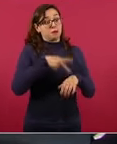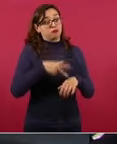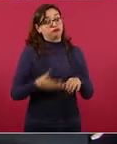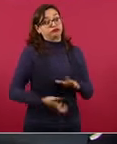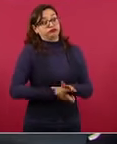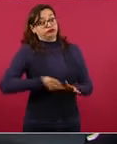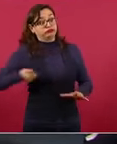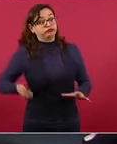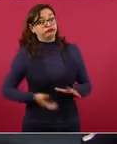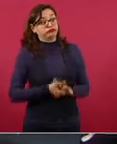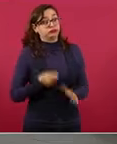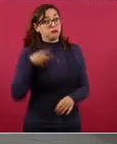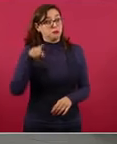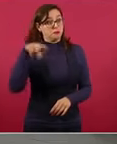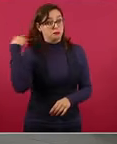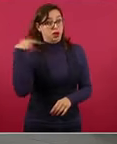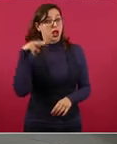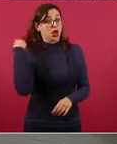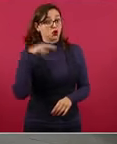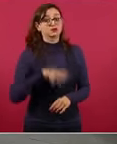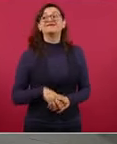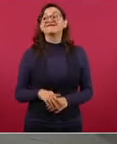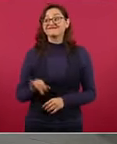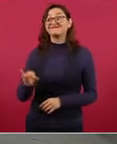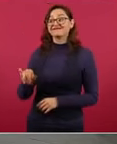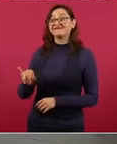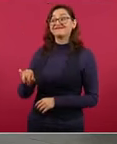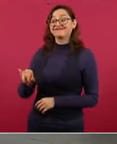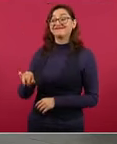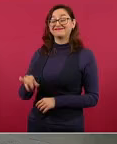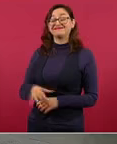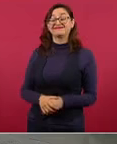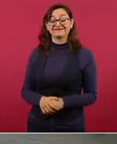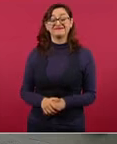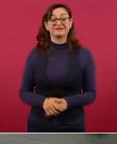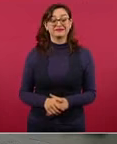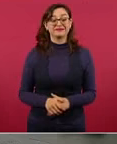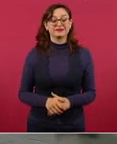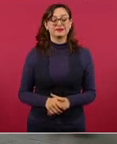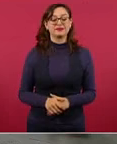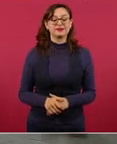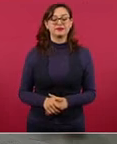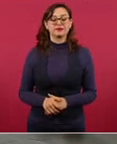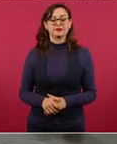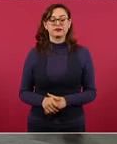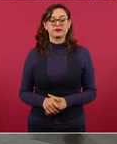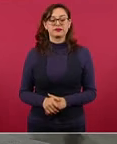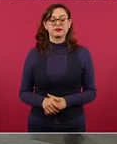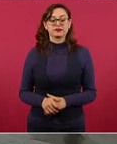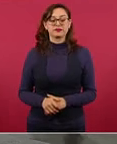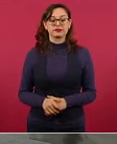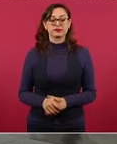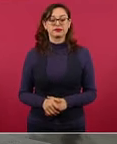denver garage vean lo que significa este